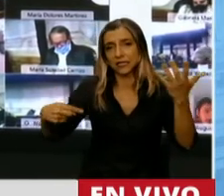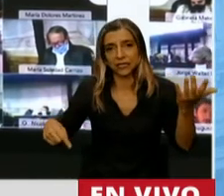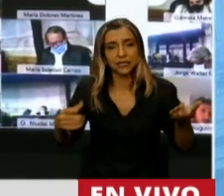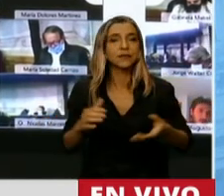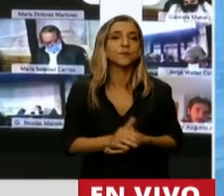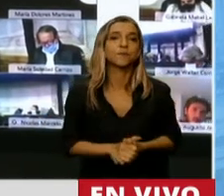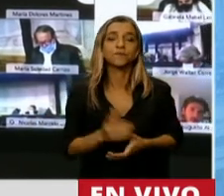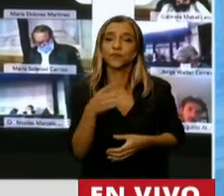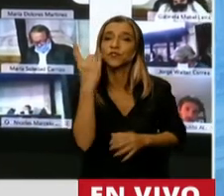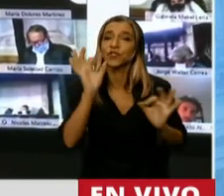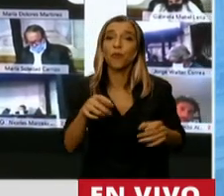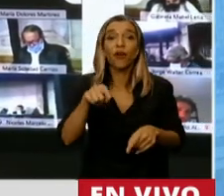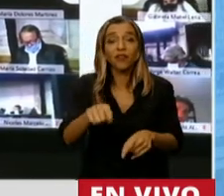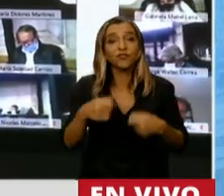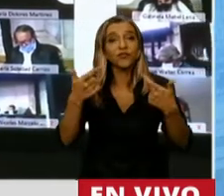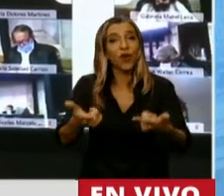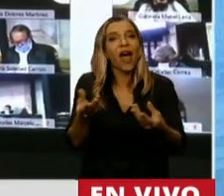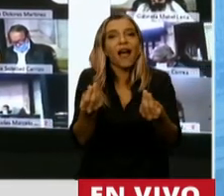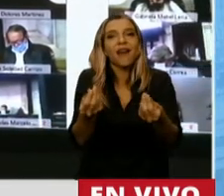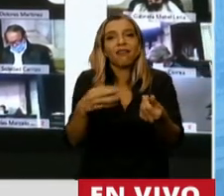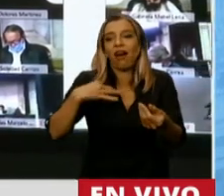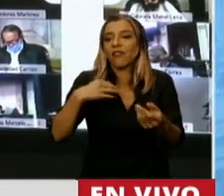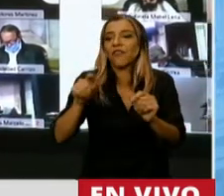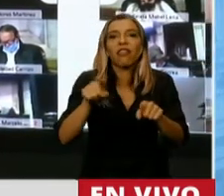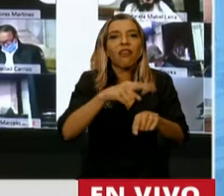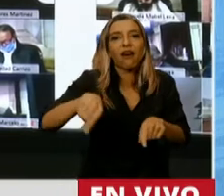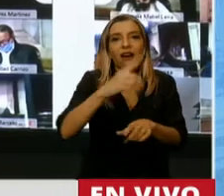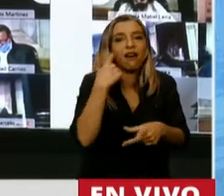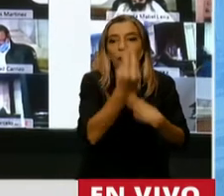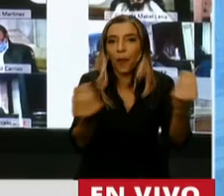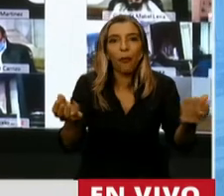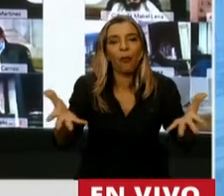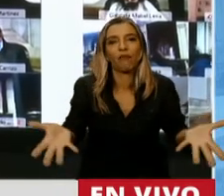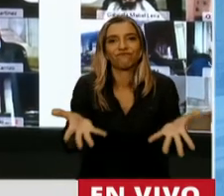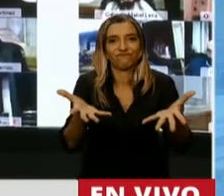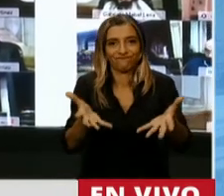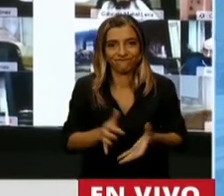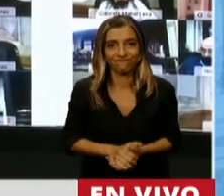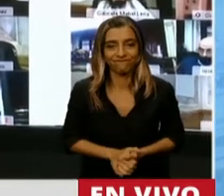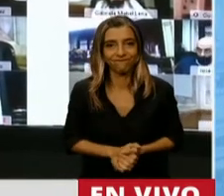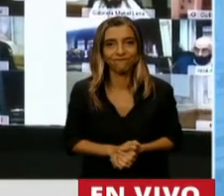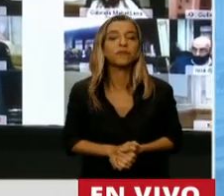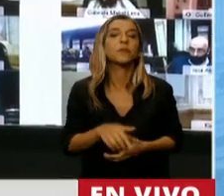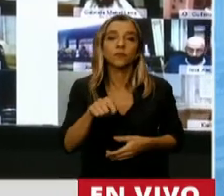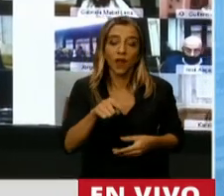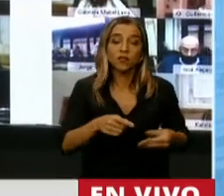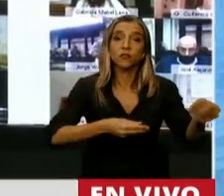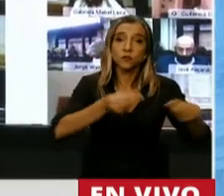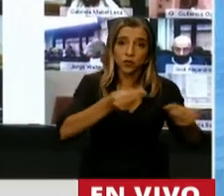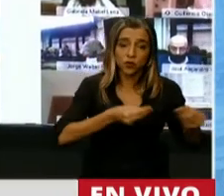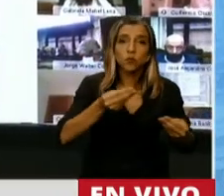convierte en calidad de vida para nuestros hermanos incrementándose en la partida presupuestaria